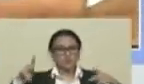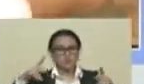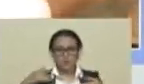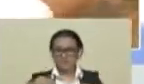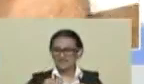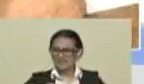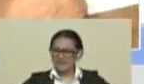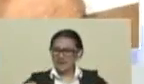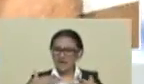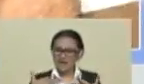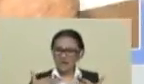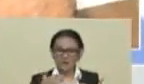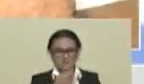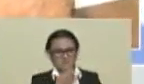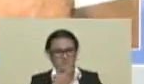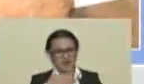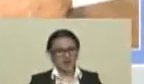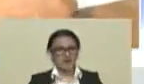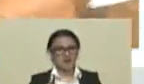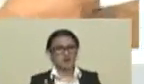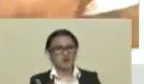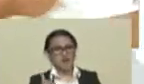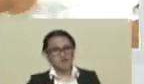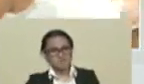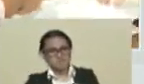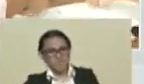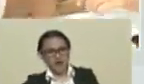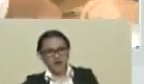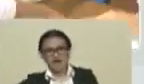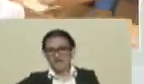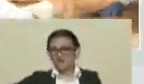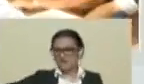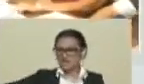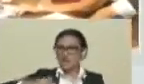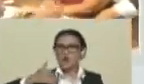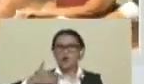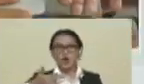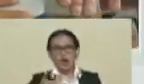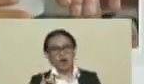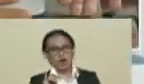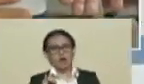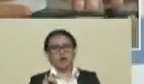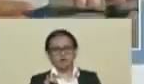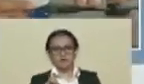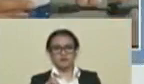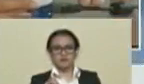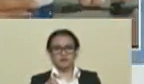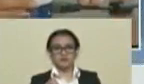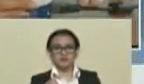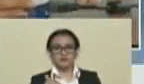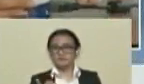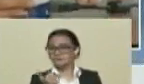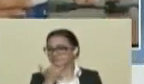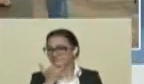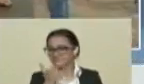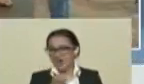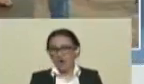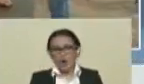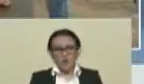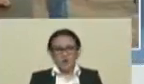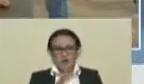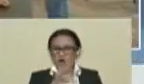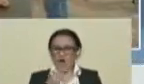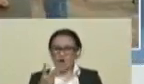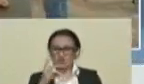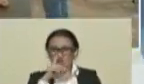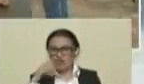tierras productivas, que tiene mar, que tiene río, que tiene laguna, y que lamentablemente por estos 8 años de desgobierno, donde